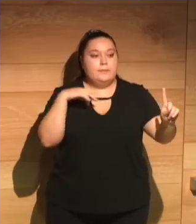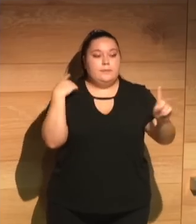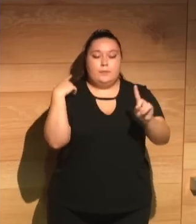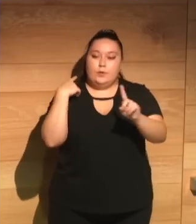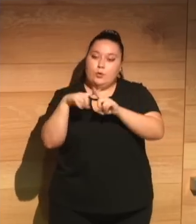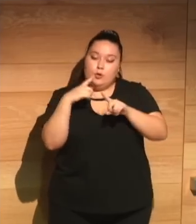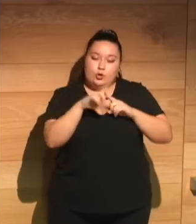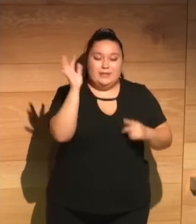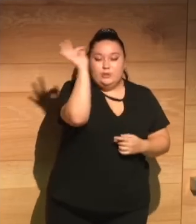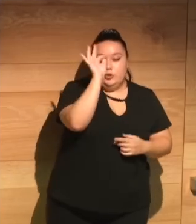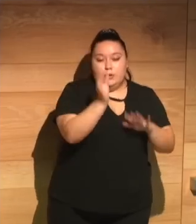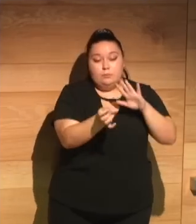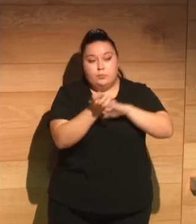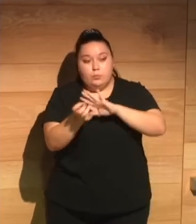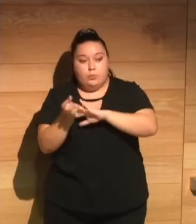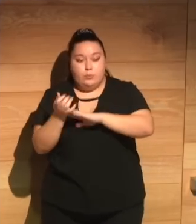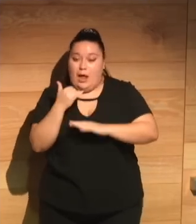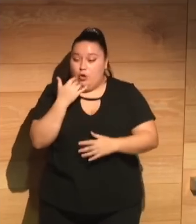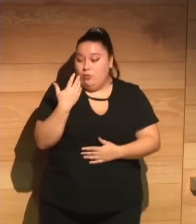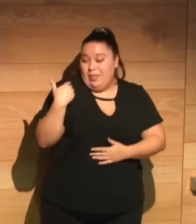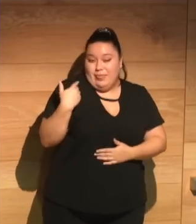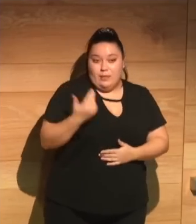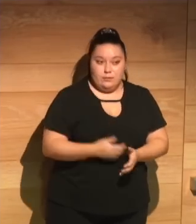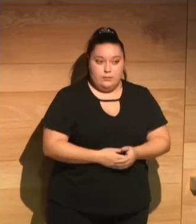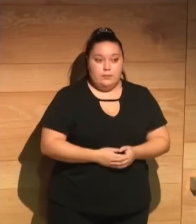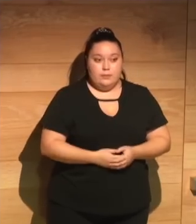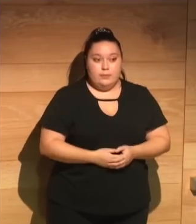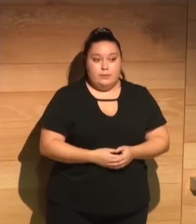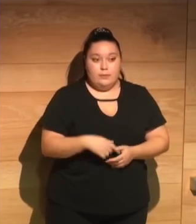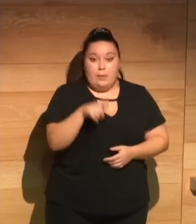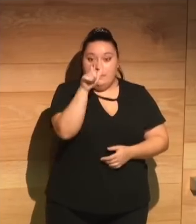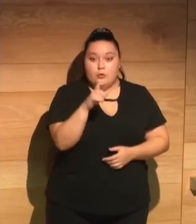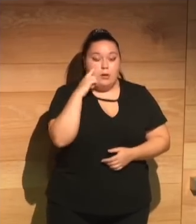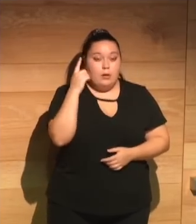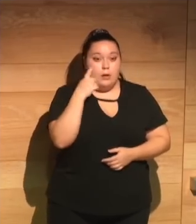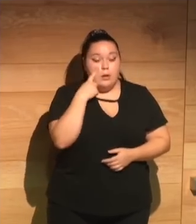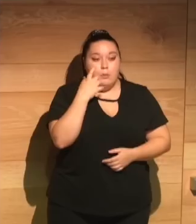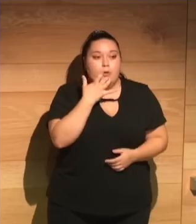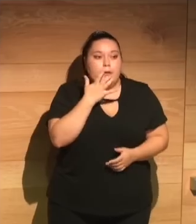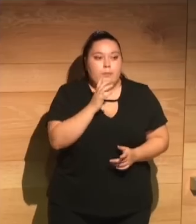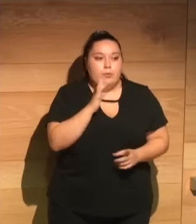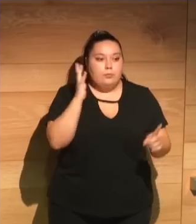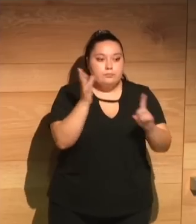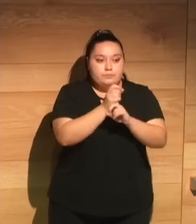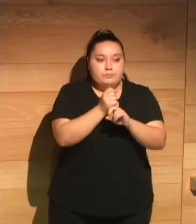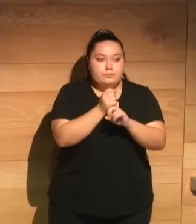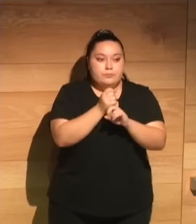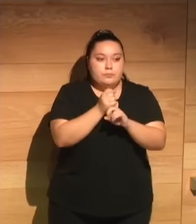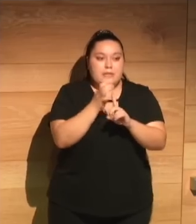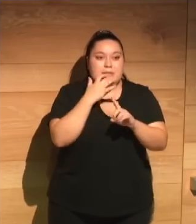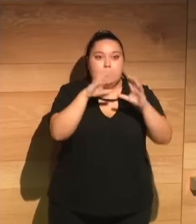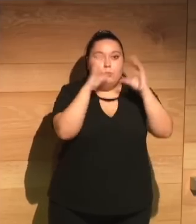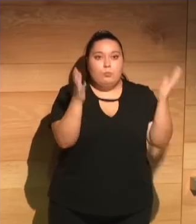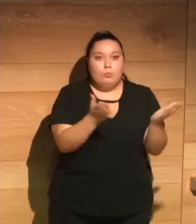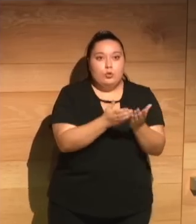a desarrollar esas teorías que son en realidad muy recientes. Y alguien descubre, por ejemplo, que si ve el mundo a través de